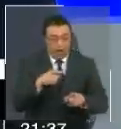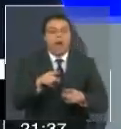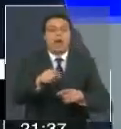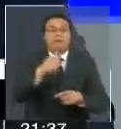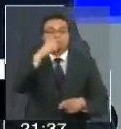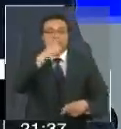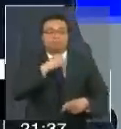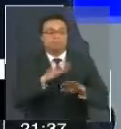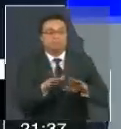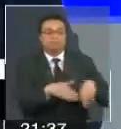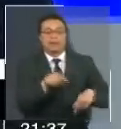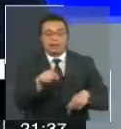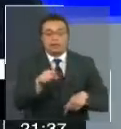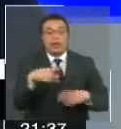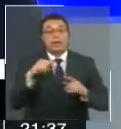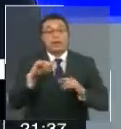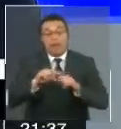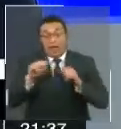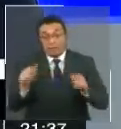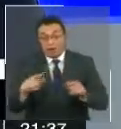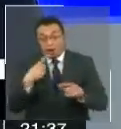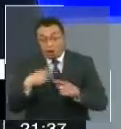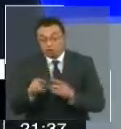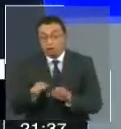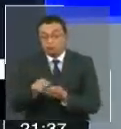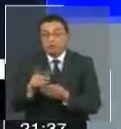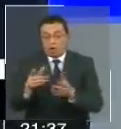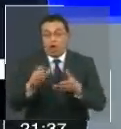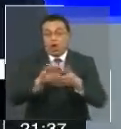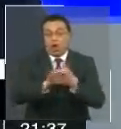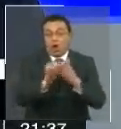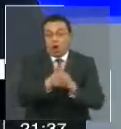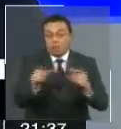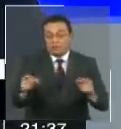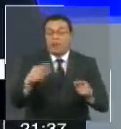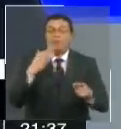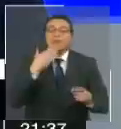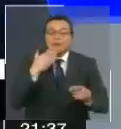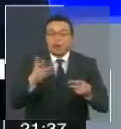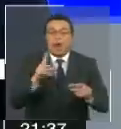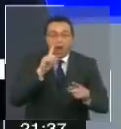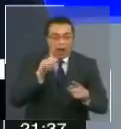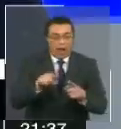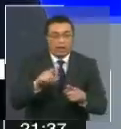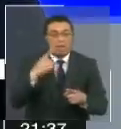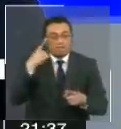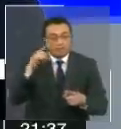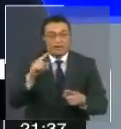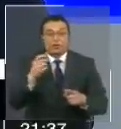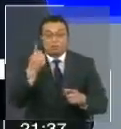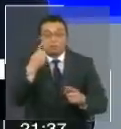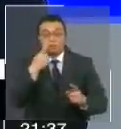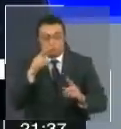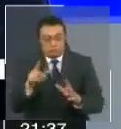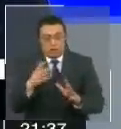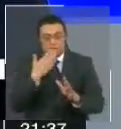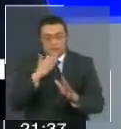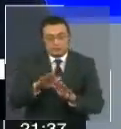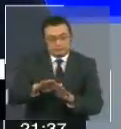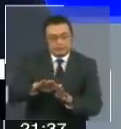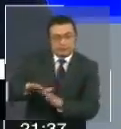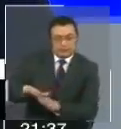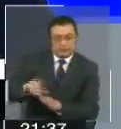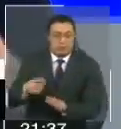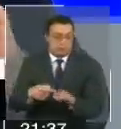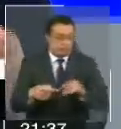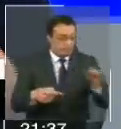Ahora, ¿hay antecedentes que lo vinculan como cómplice? Por supuesto que también los hay, pero nosotros fuimos conservadores